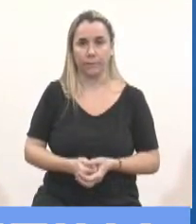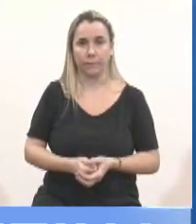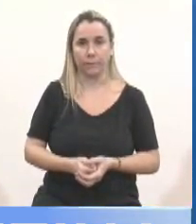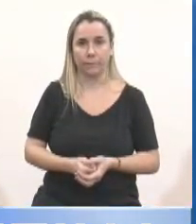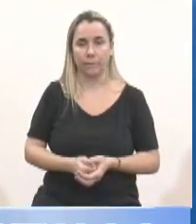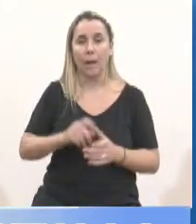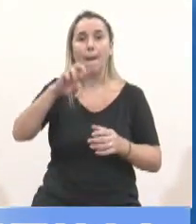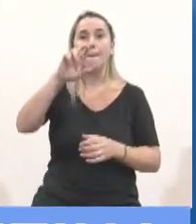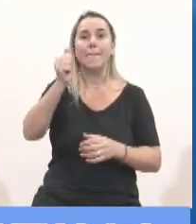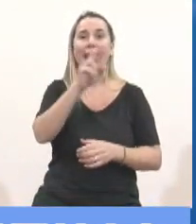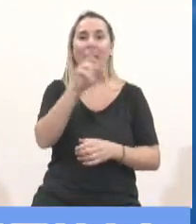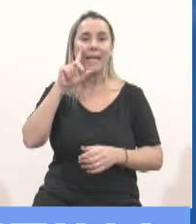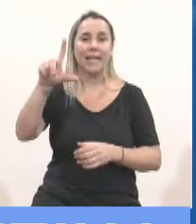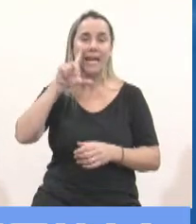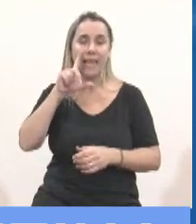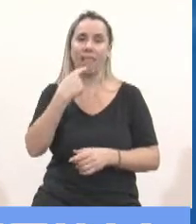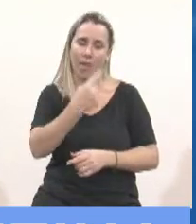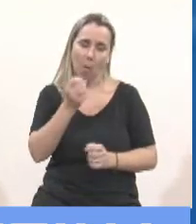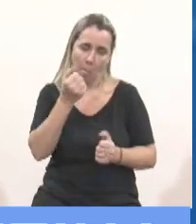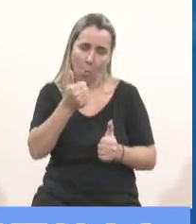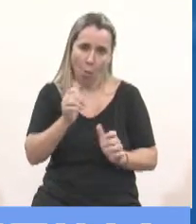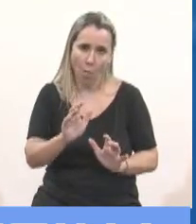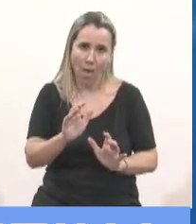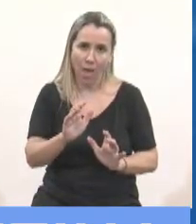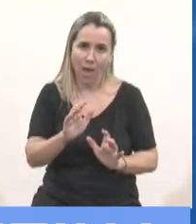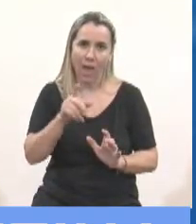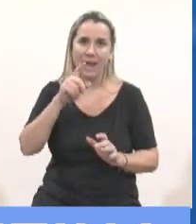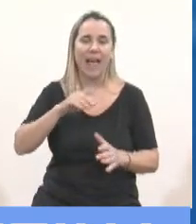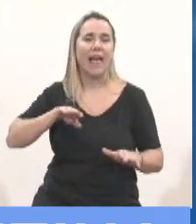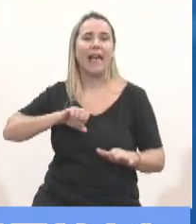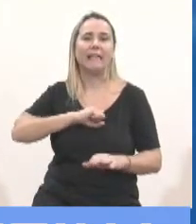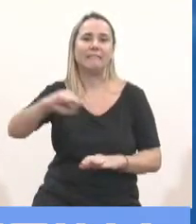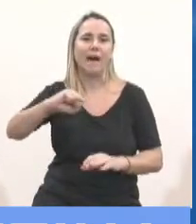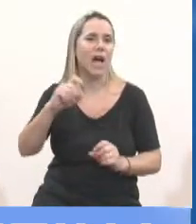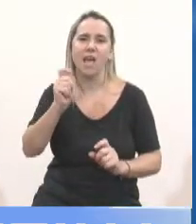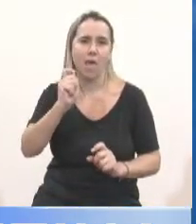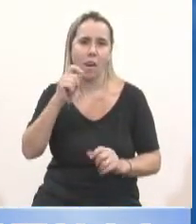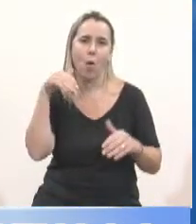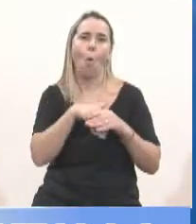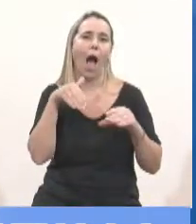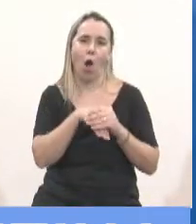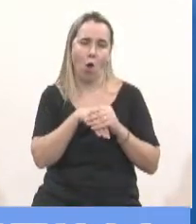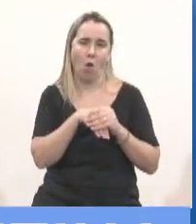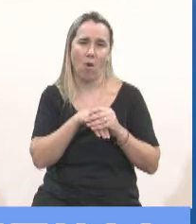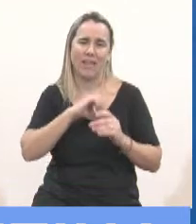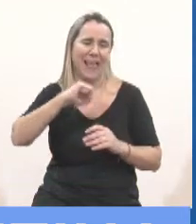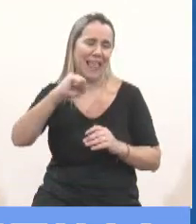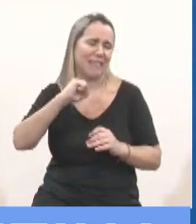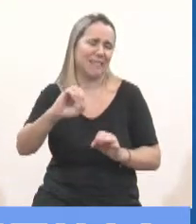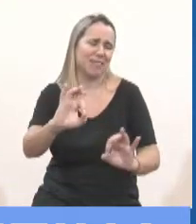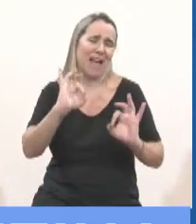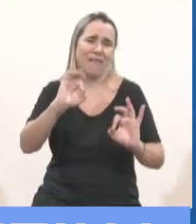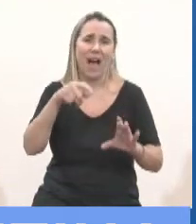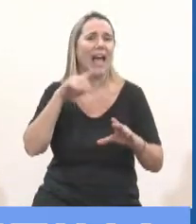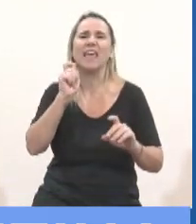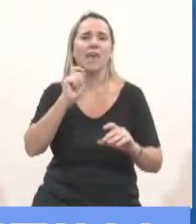Y Parrilli lo dijo muy bien. Los grandes de esta fiesta fueron los bancos. Los grandes,